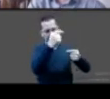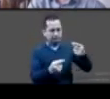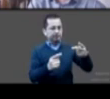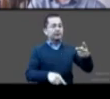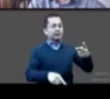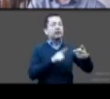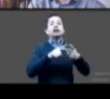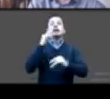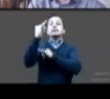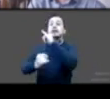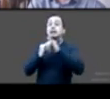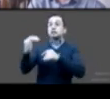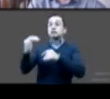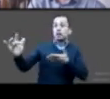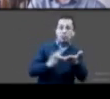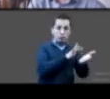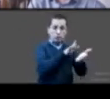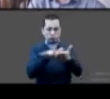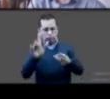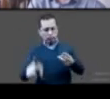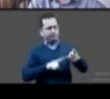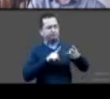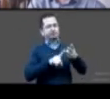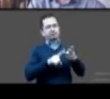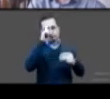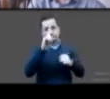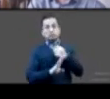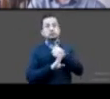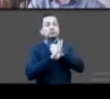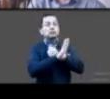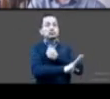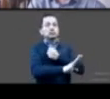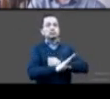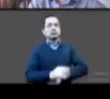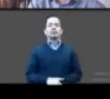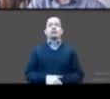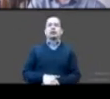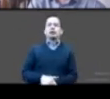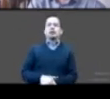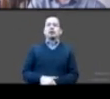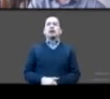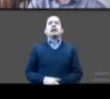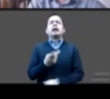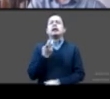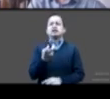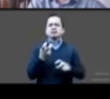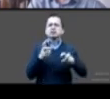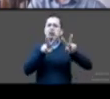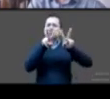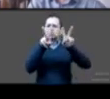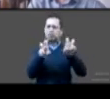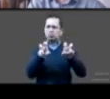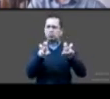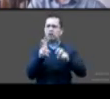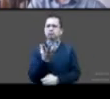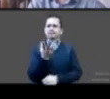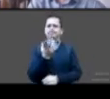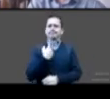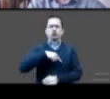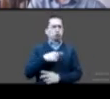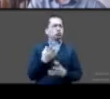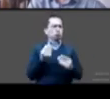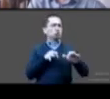prevención. Y este es un tema que hemos visto que trabajamos bastante, porque es